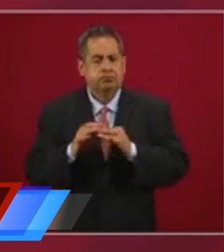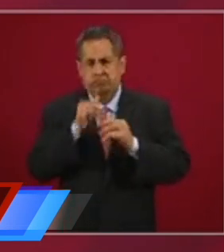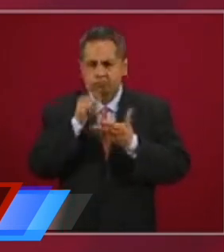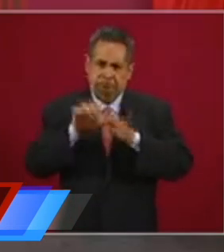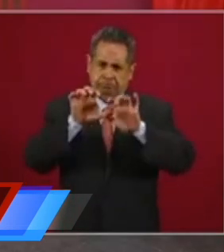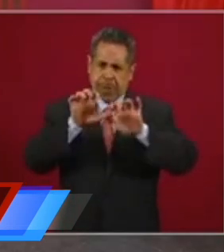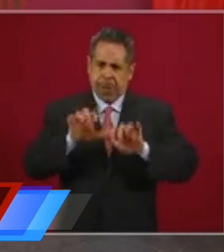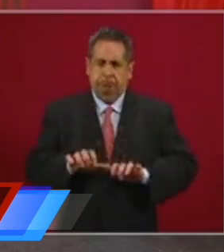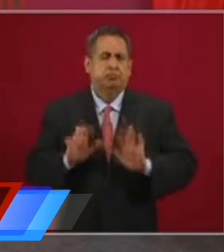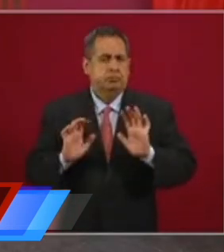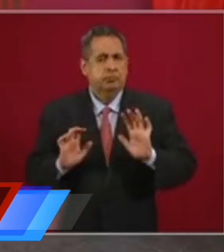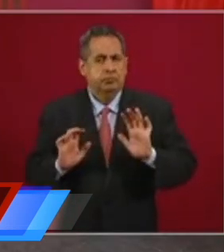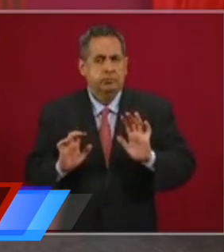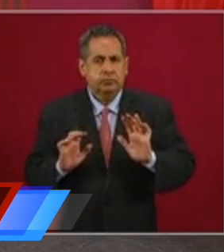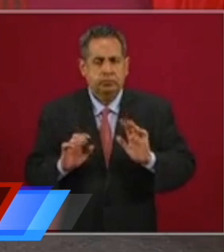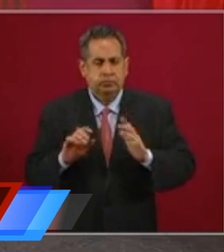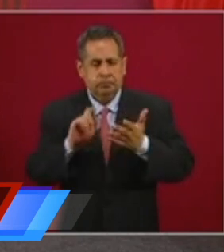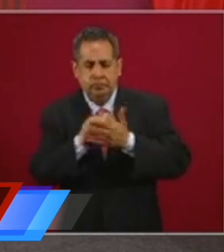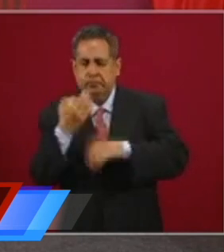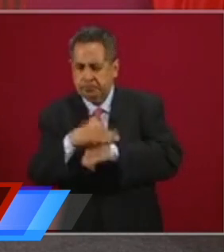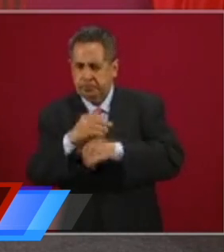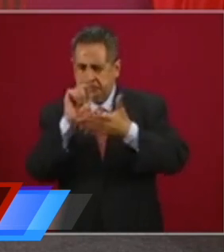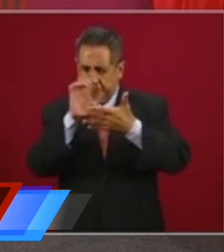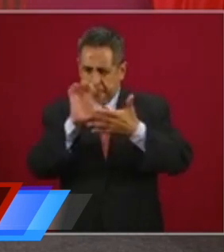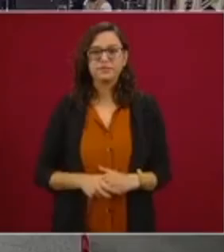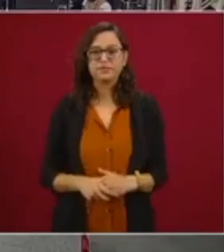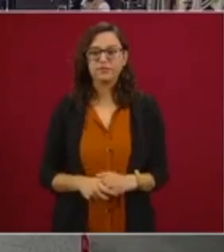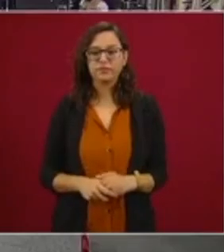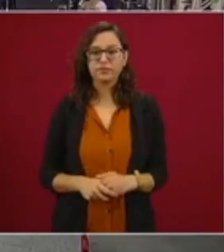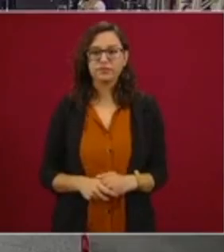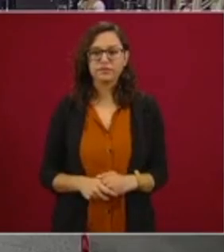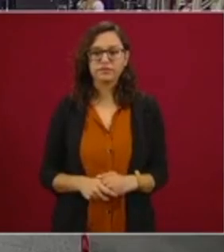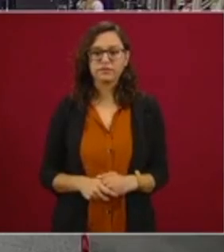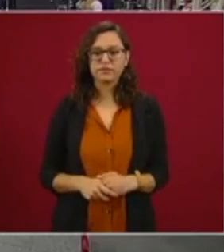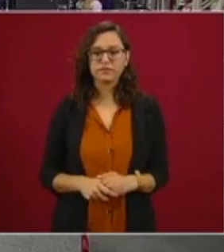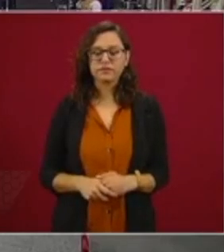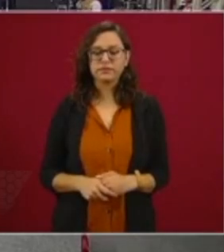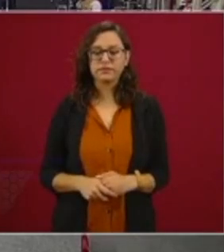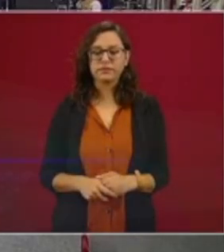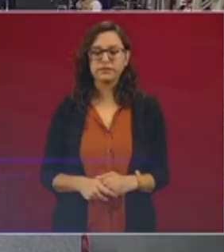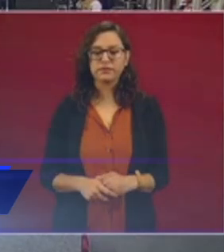No obstante, afirmó que la gente está participando juntando firmas. Si no